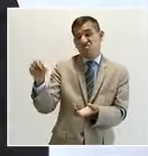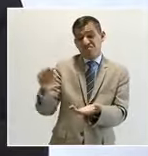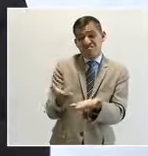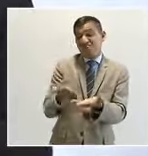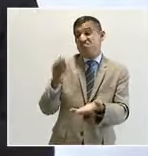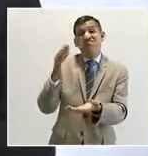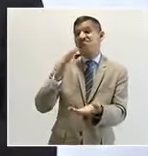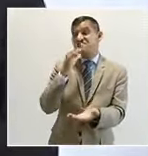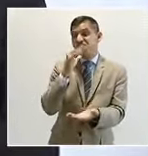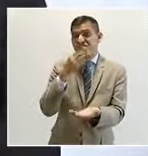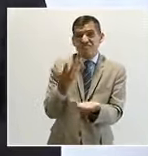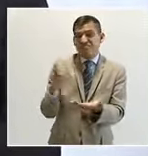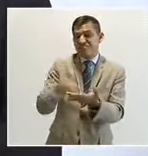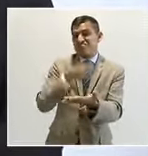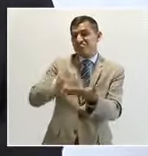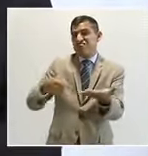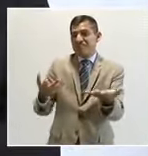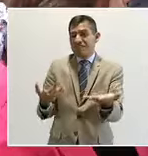admisión